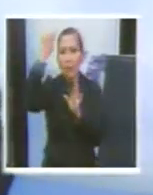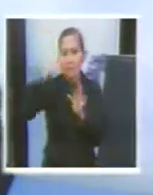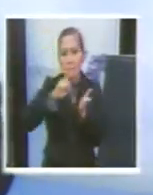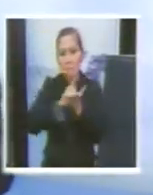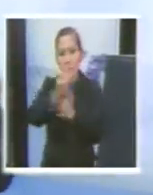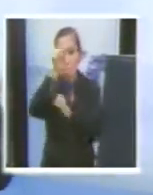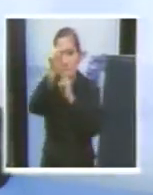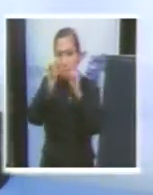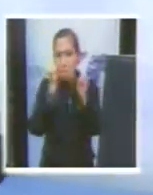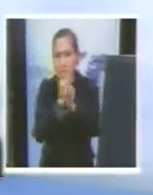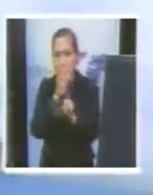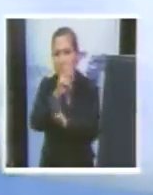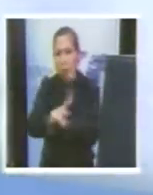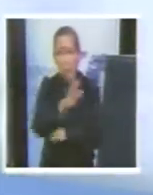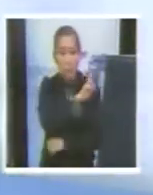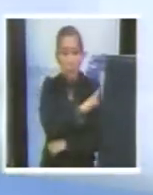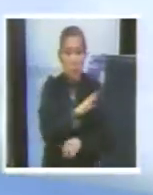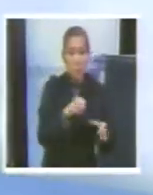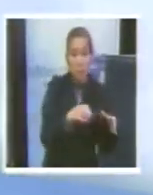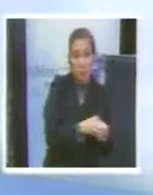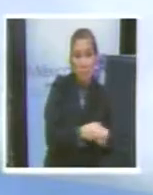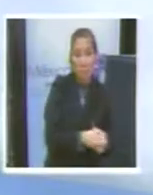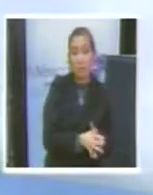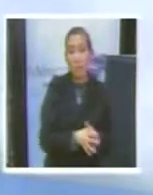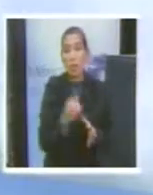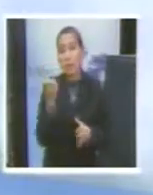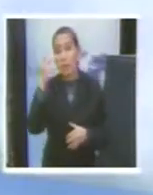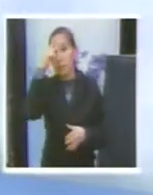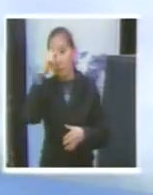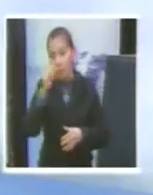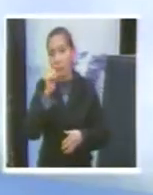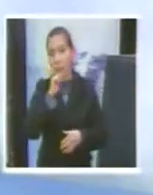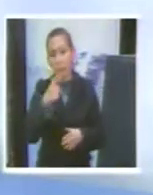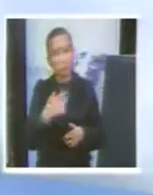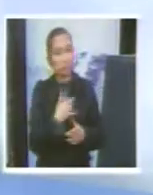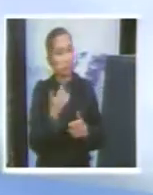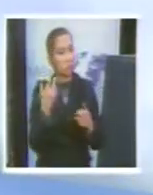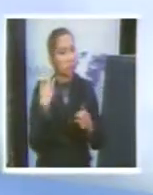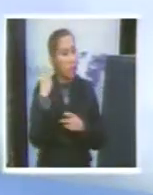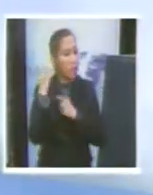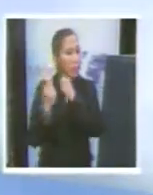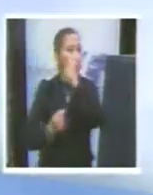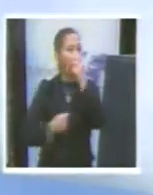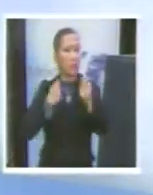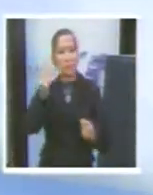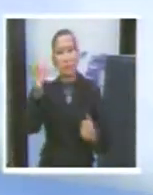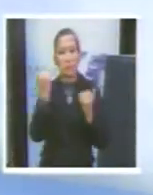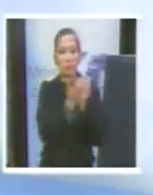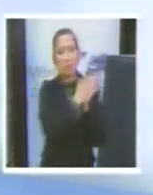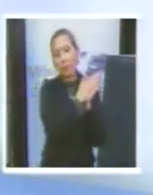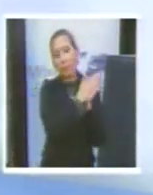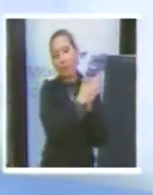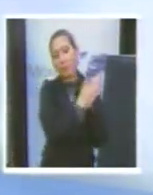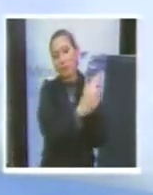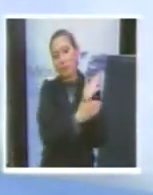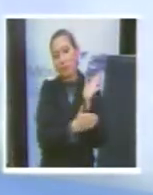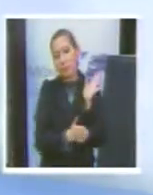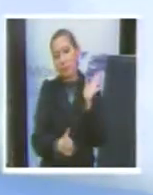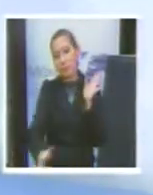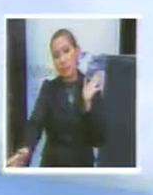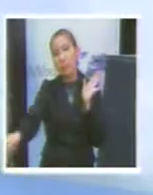derecho internacional público y privado, y México tiene una larga tradición en que se ha